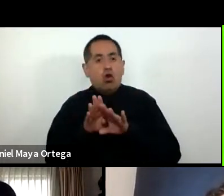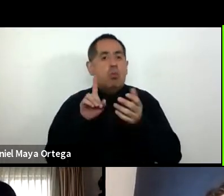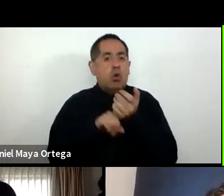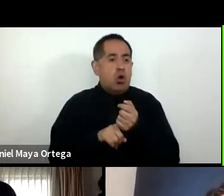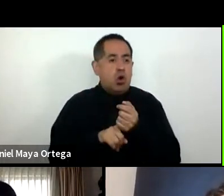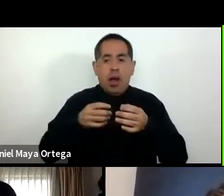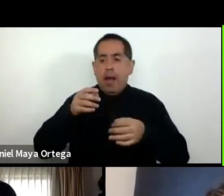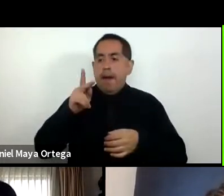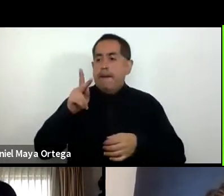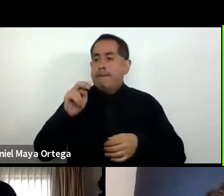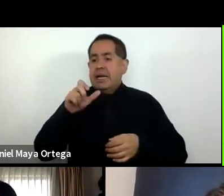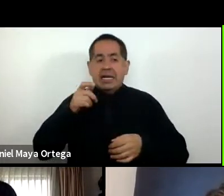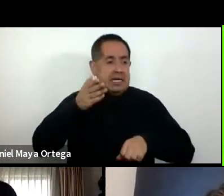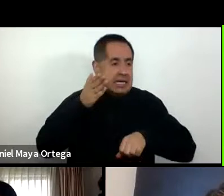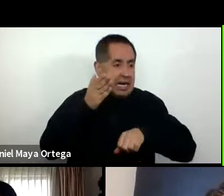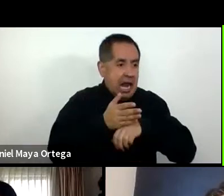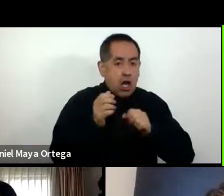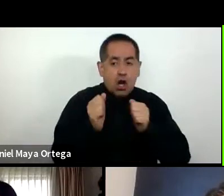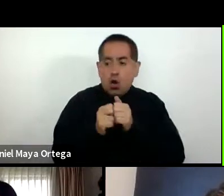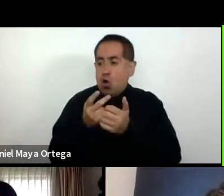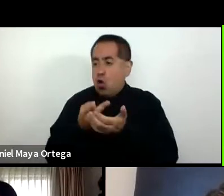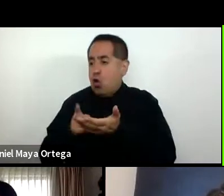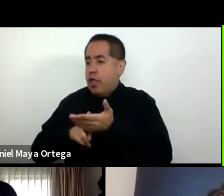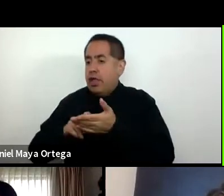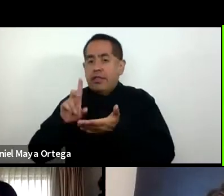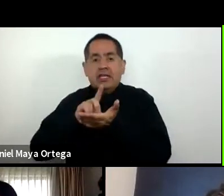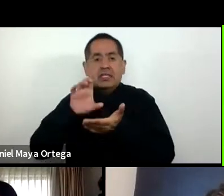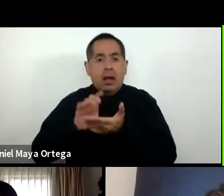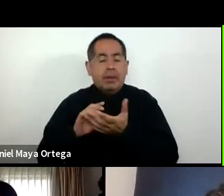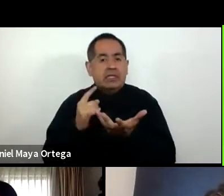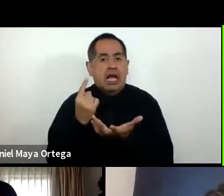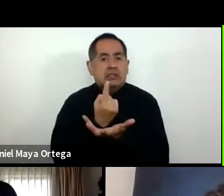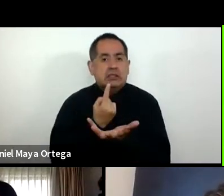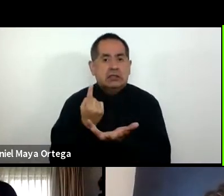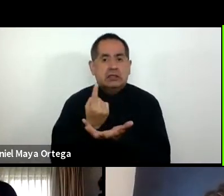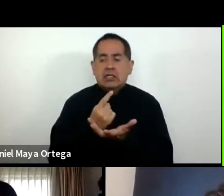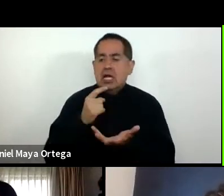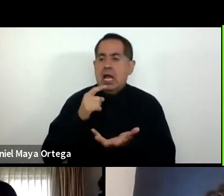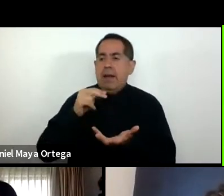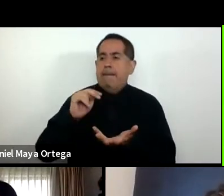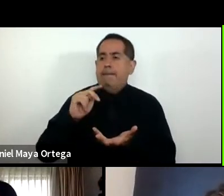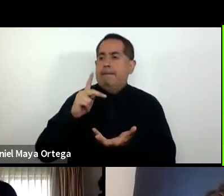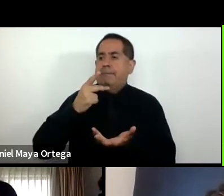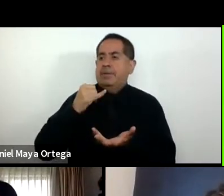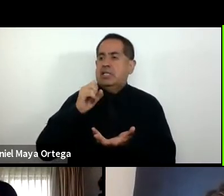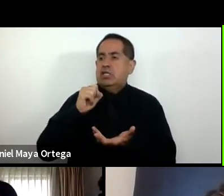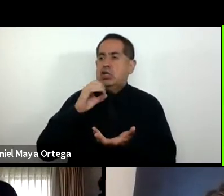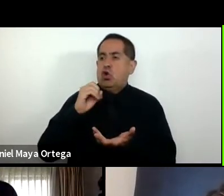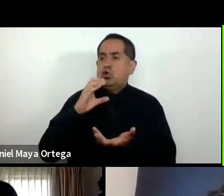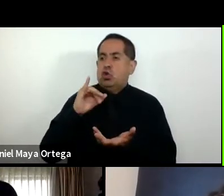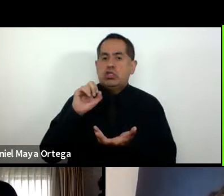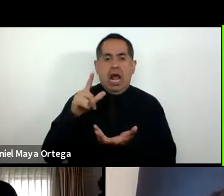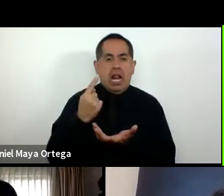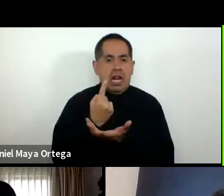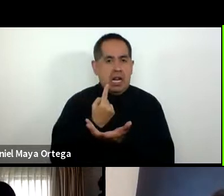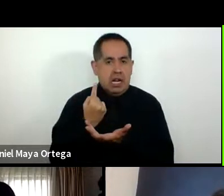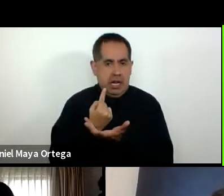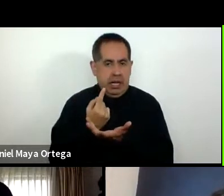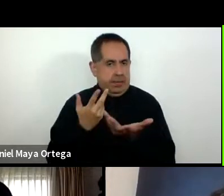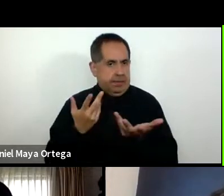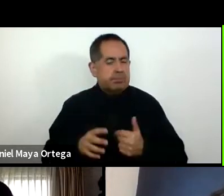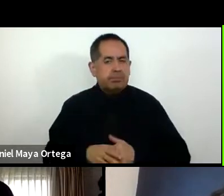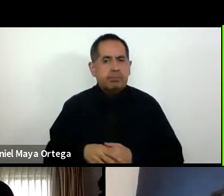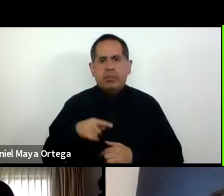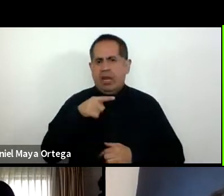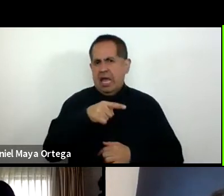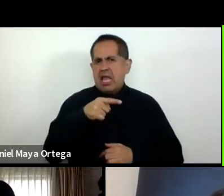penal y las personas con discapacidad psicosocial en México. Antes de ser parte de Documenta, Diana trabajó por varios